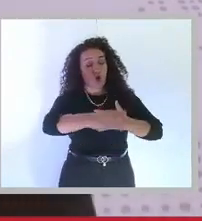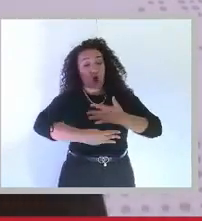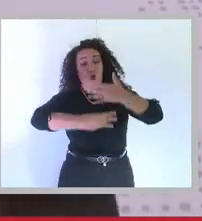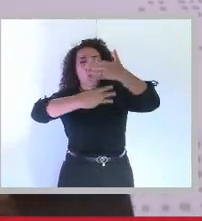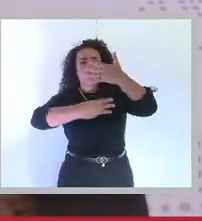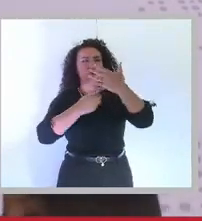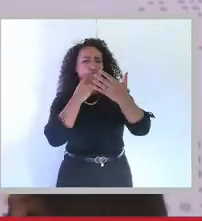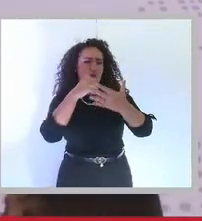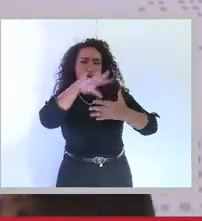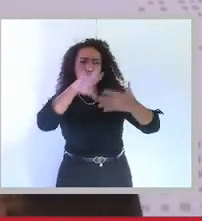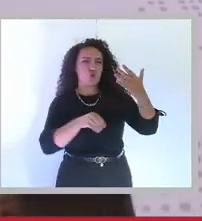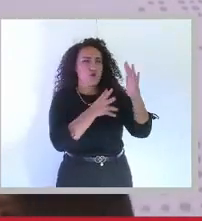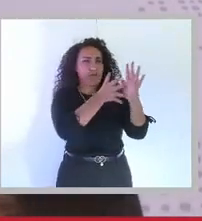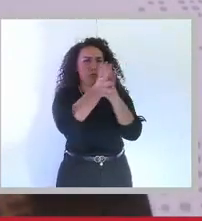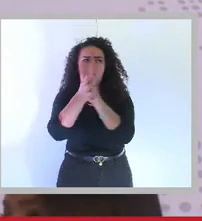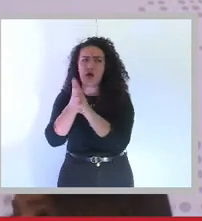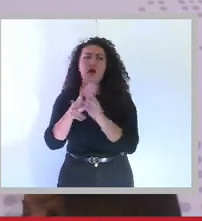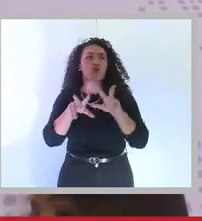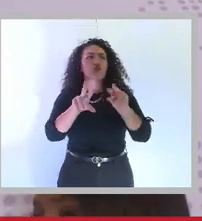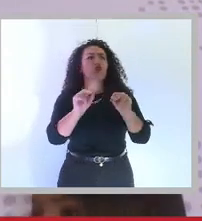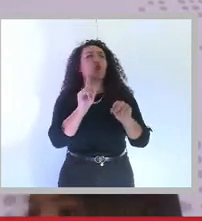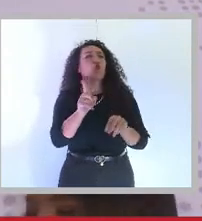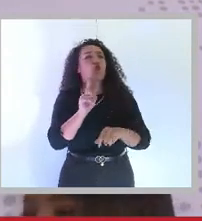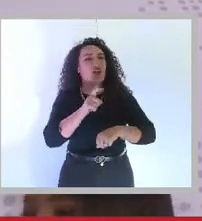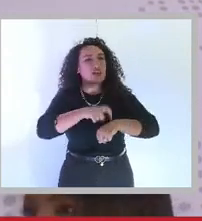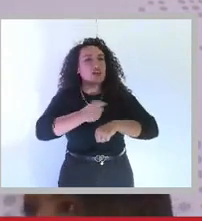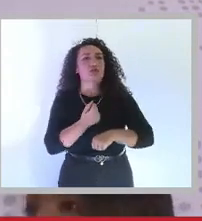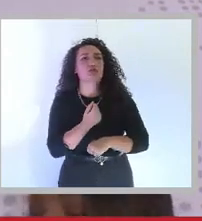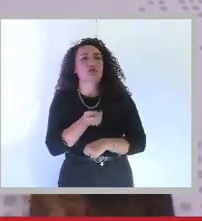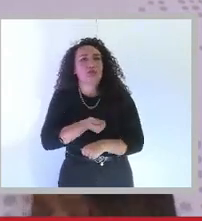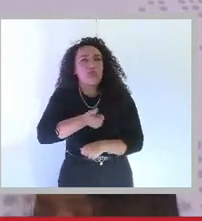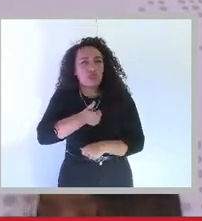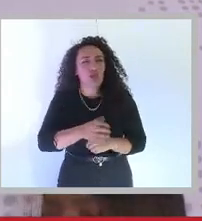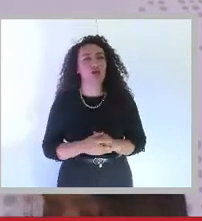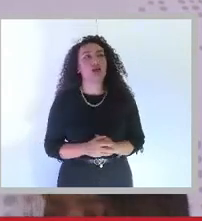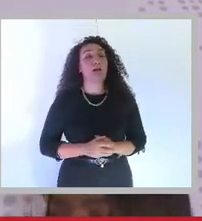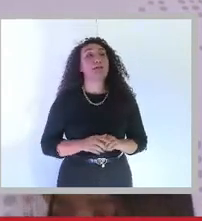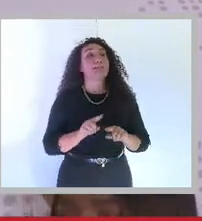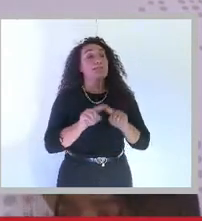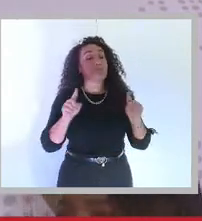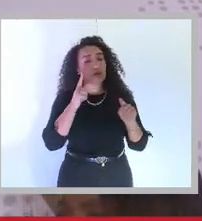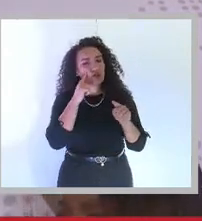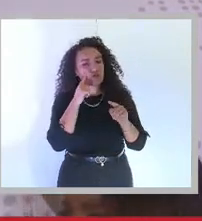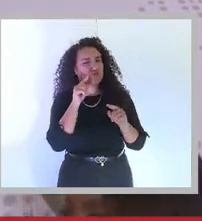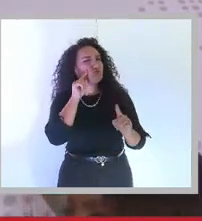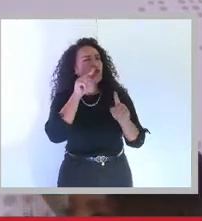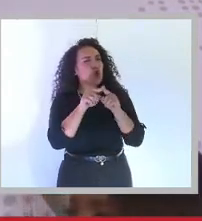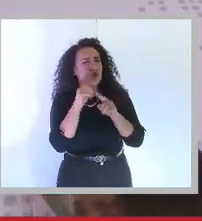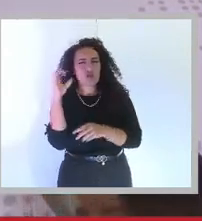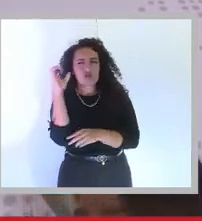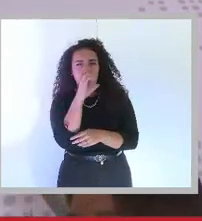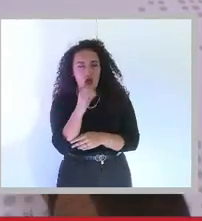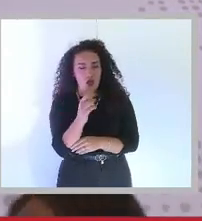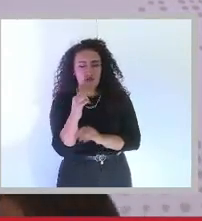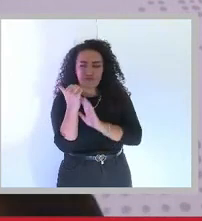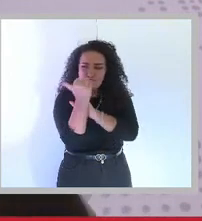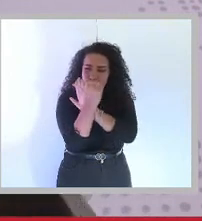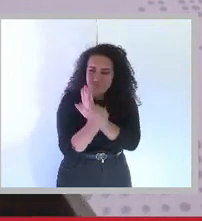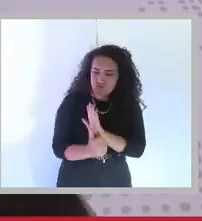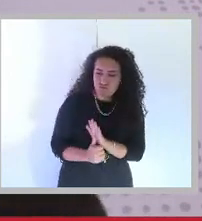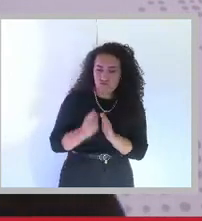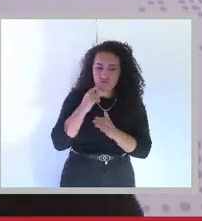nombrar todas porque tenemos muy, pero muy poquito tiempo, pero decir que identifican una agenda, un camino, una propuesta tanto